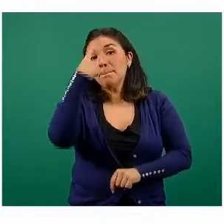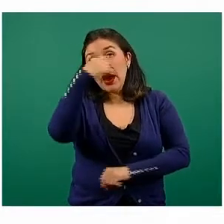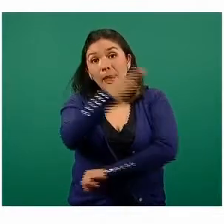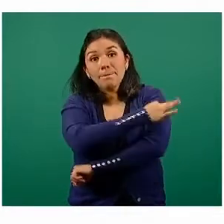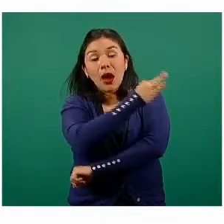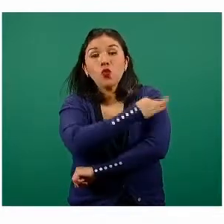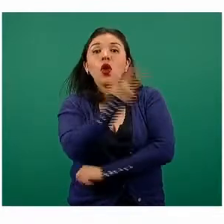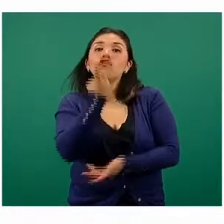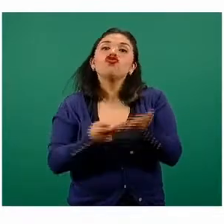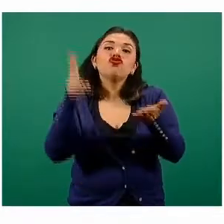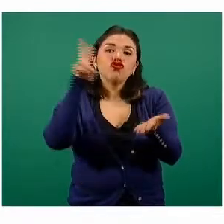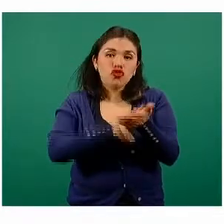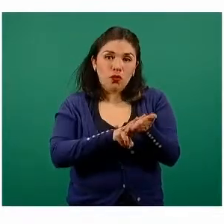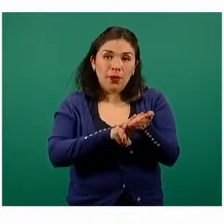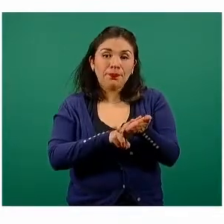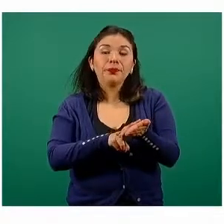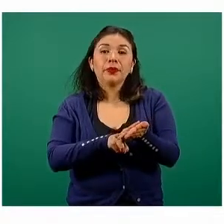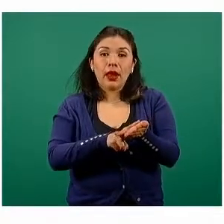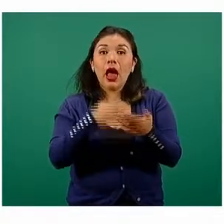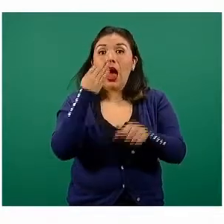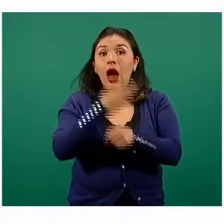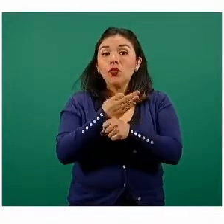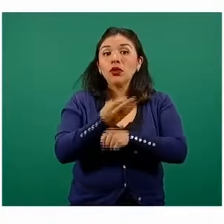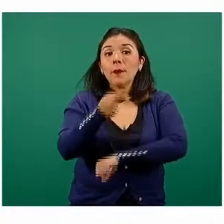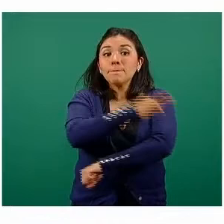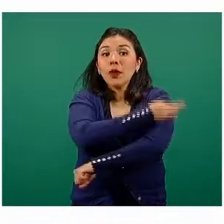vacuna es 2 dosis. Hemos puesto